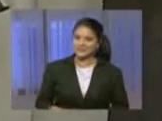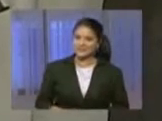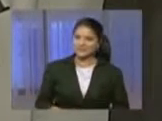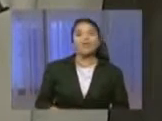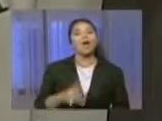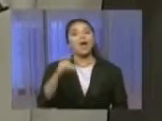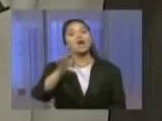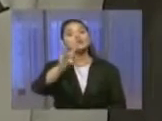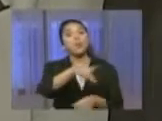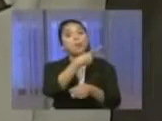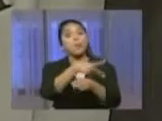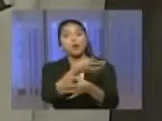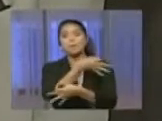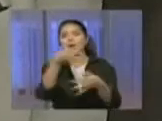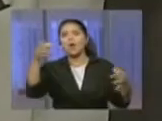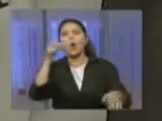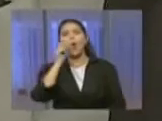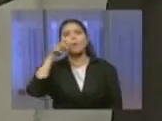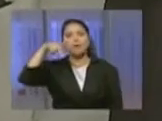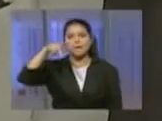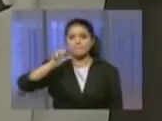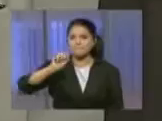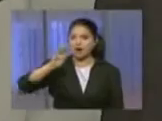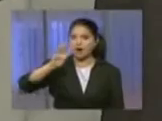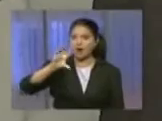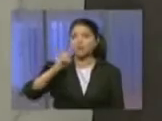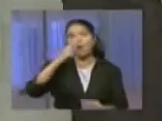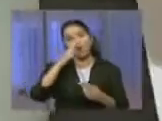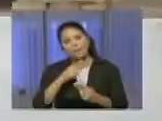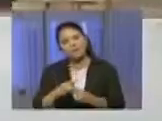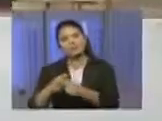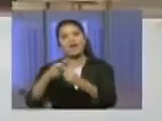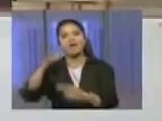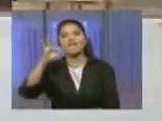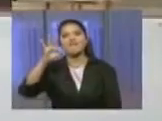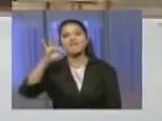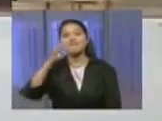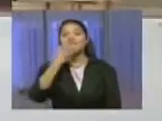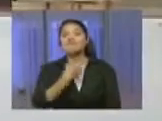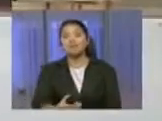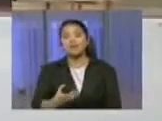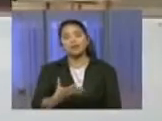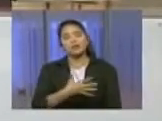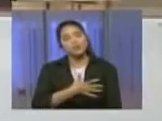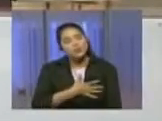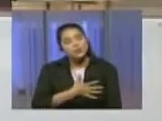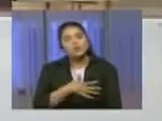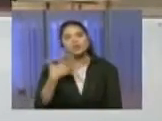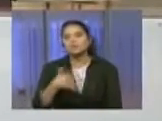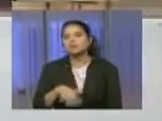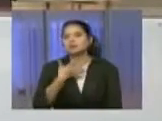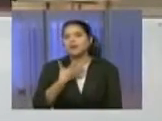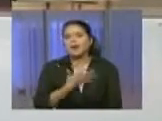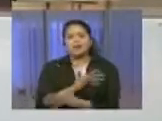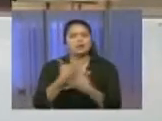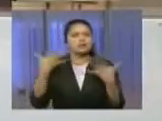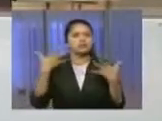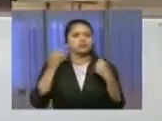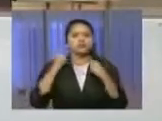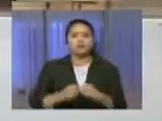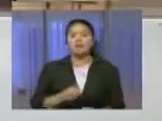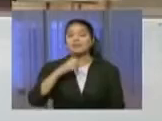poema extraordinario de Pablo Neruda en homenaje a Fidel también son gigantes de la historia que les